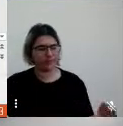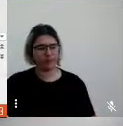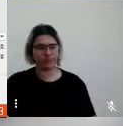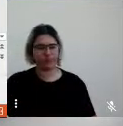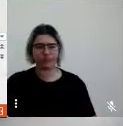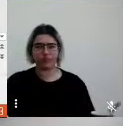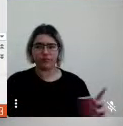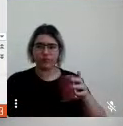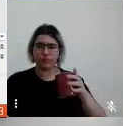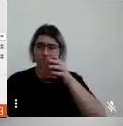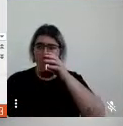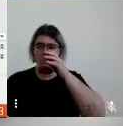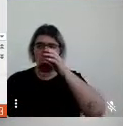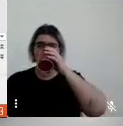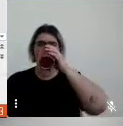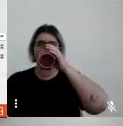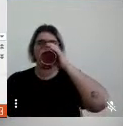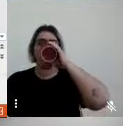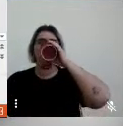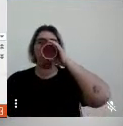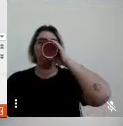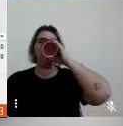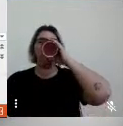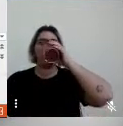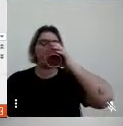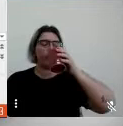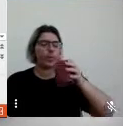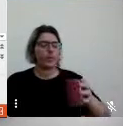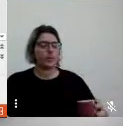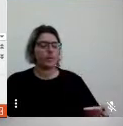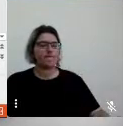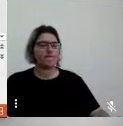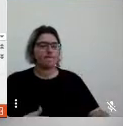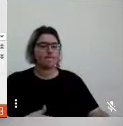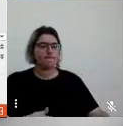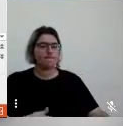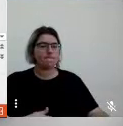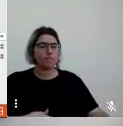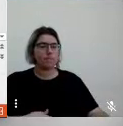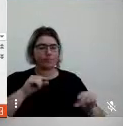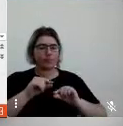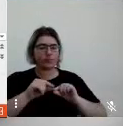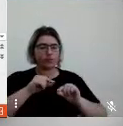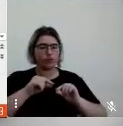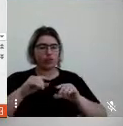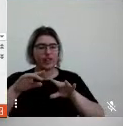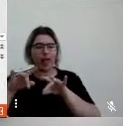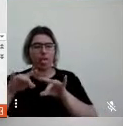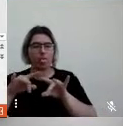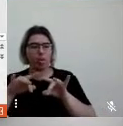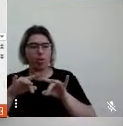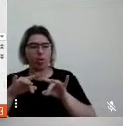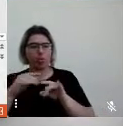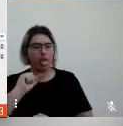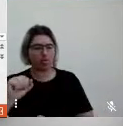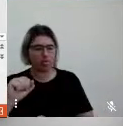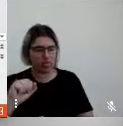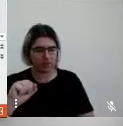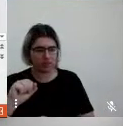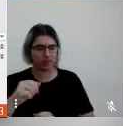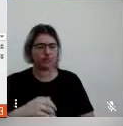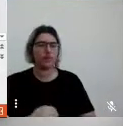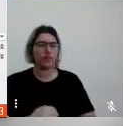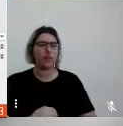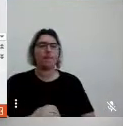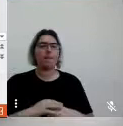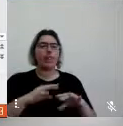Otro punto importante, la relación de la microbiota con la adicción al azúcar. ¿Qué es lo que hace el azúcar? El azúcar